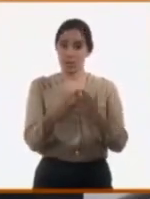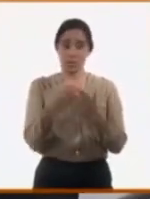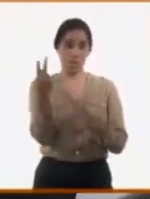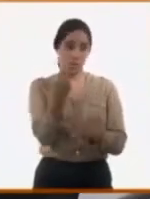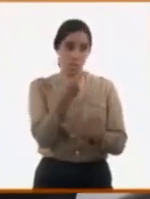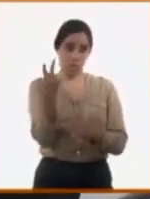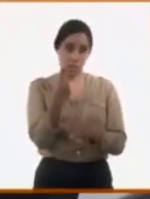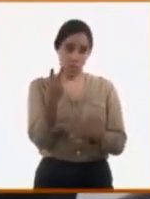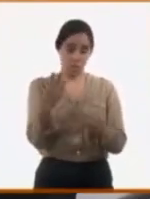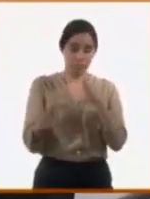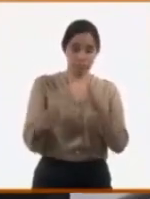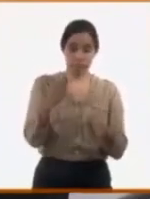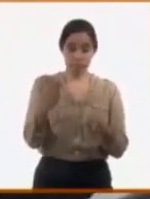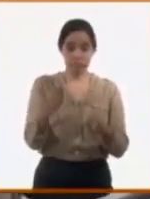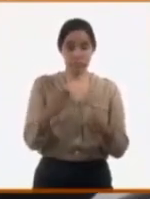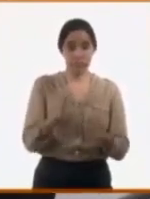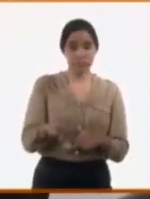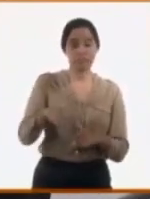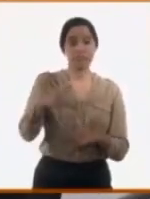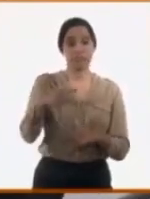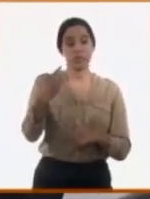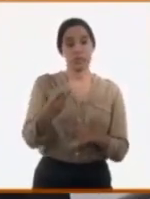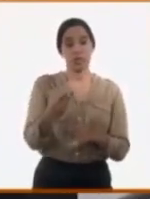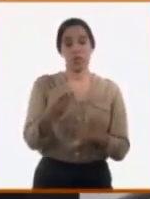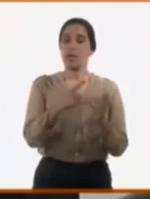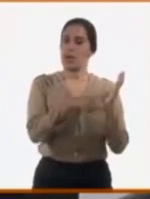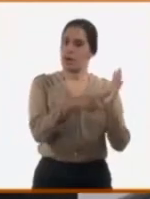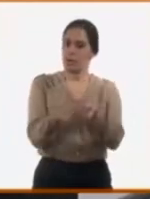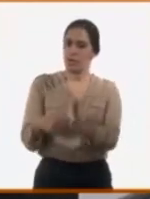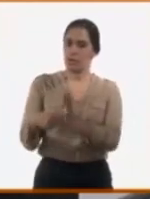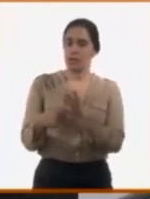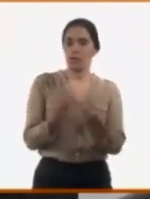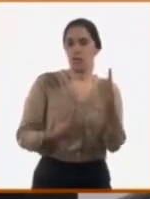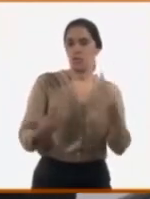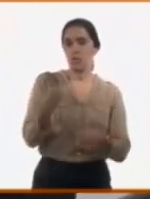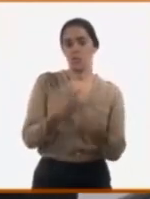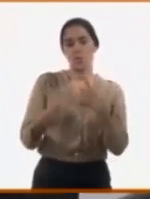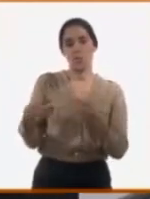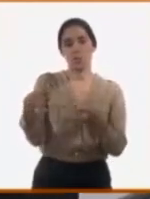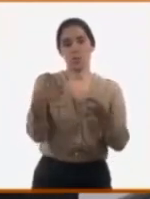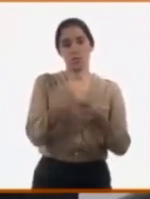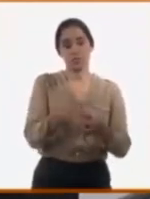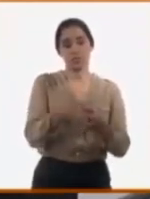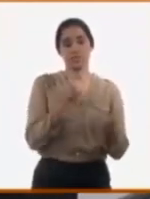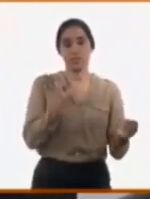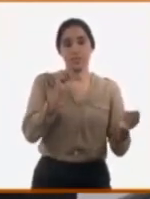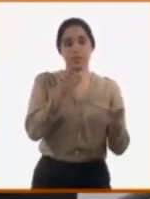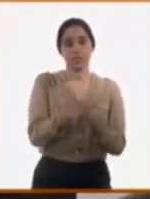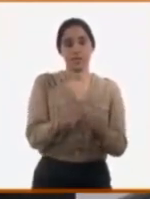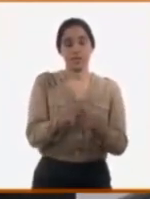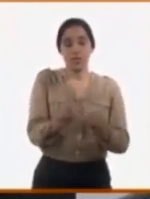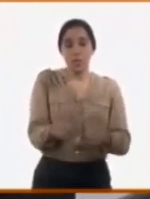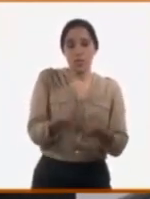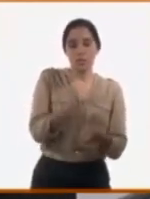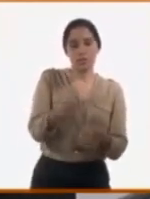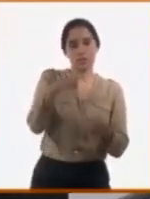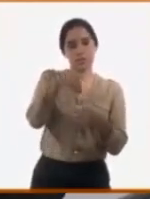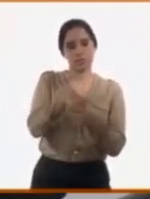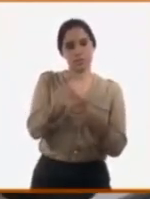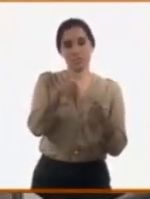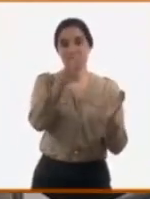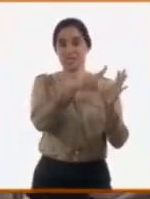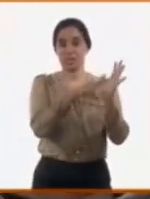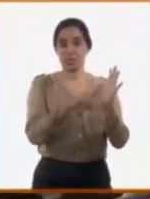escolares tiene un grupo de recomendaciones pero también eh A partir de la flexibilidad que tiene la resolución 47 y la